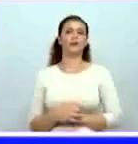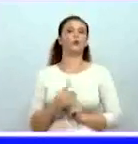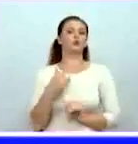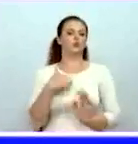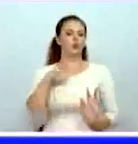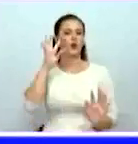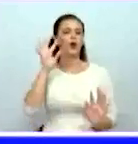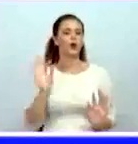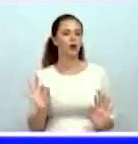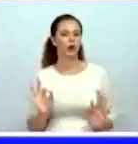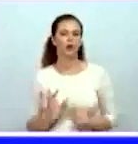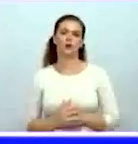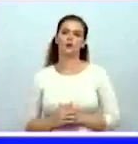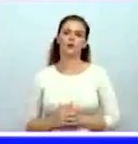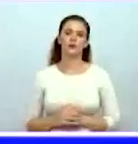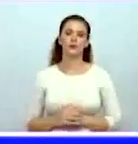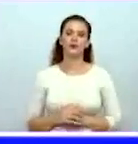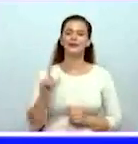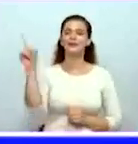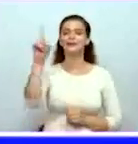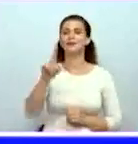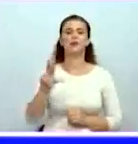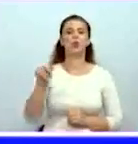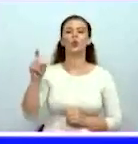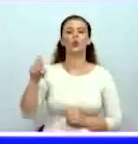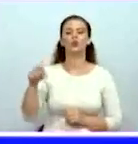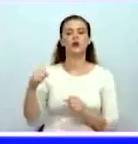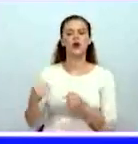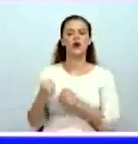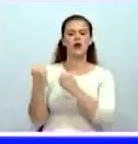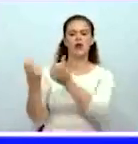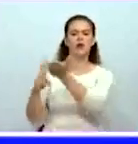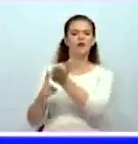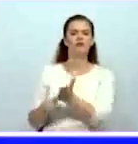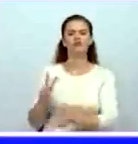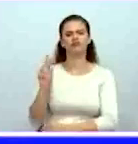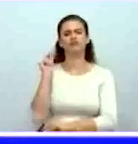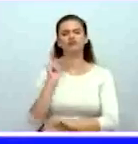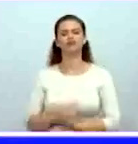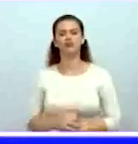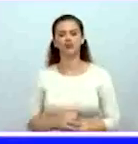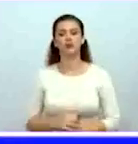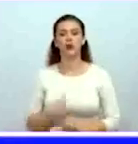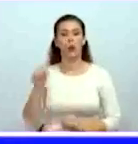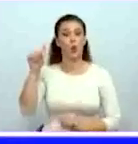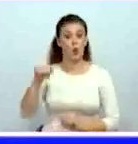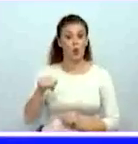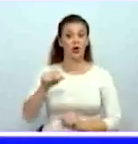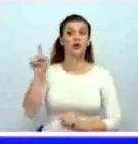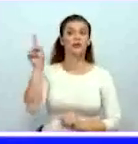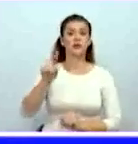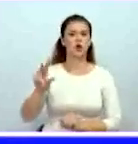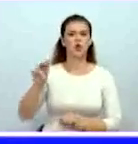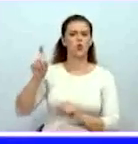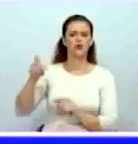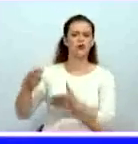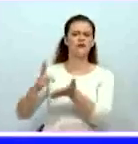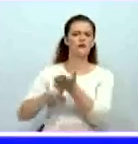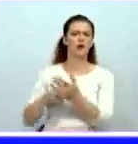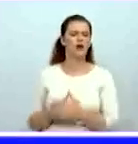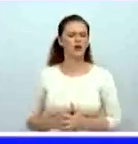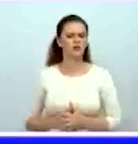Yo creo que Saprissa no necesita refuerzos. Yo creo que hoy Saprissa no necesita